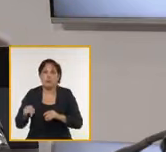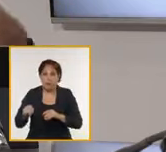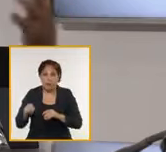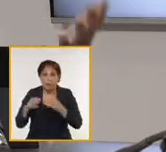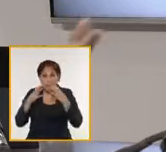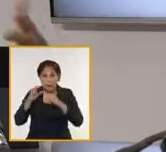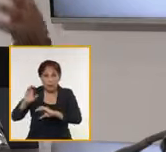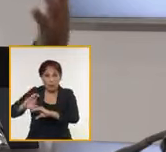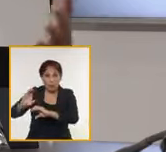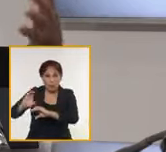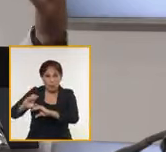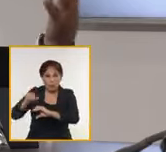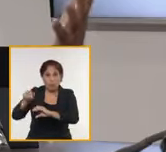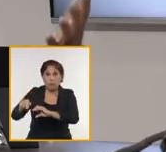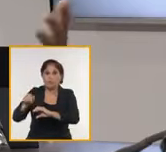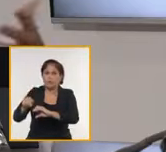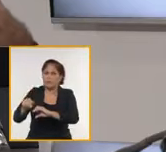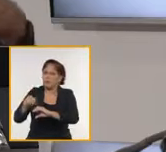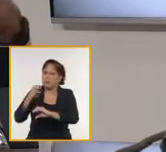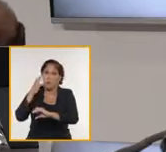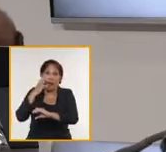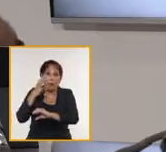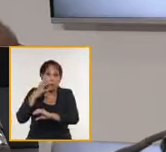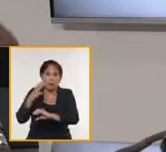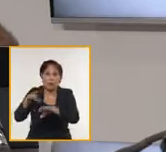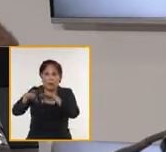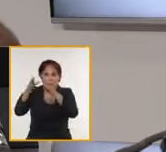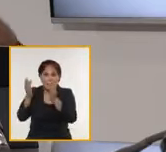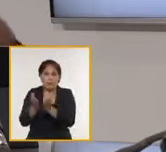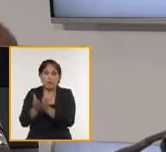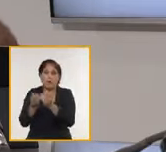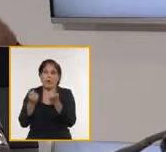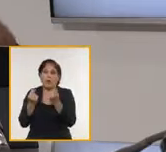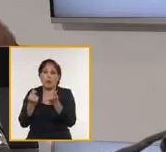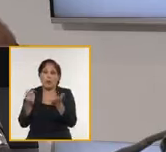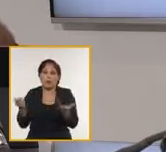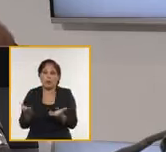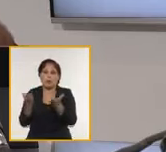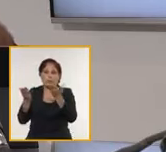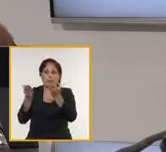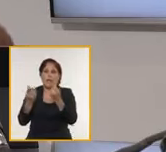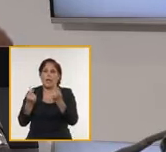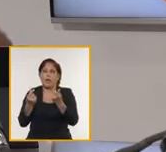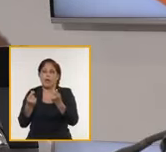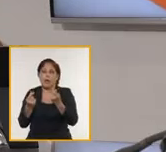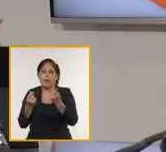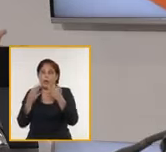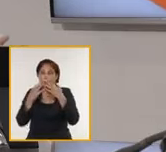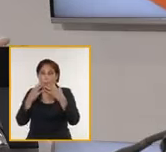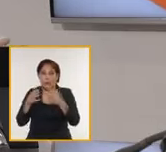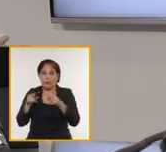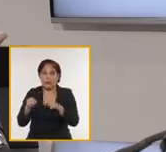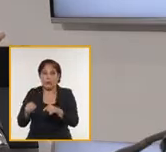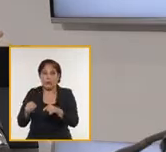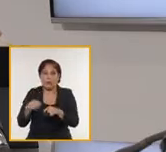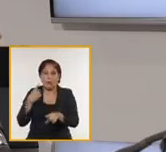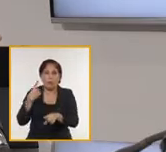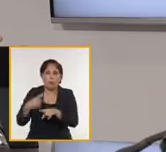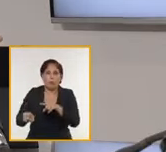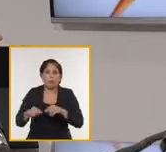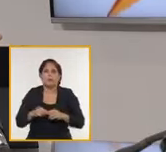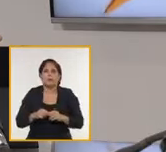por cierto, la organización regional más grande, con un peso económico extraordinario y con